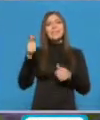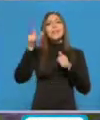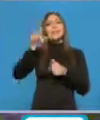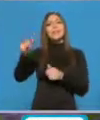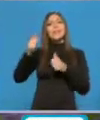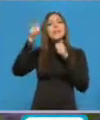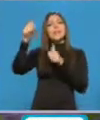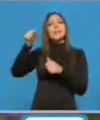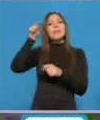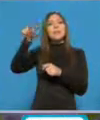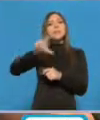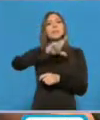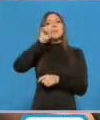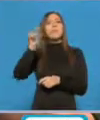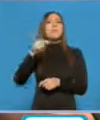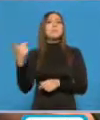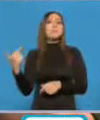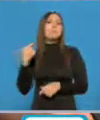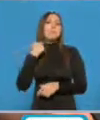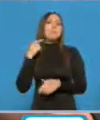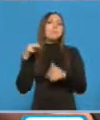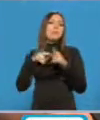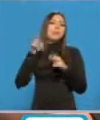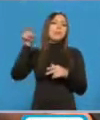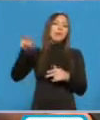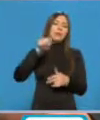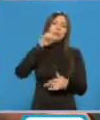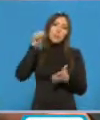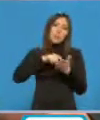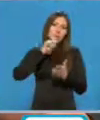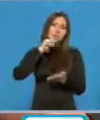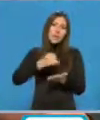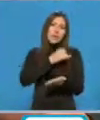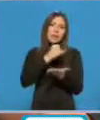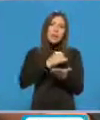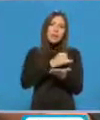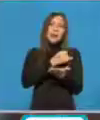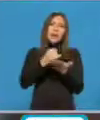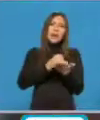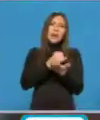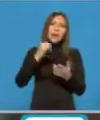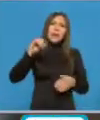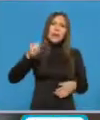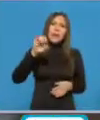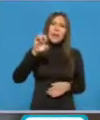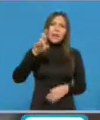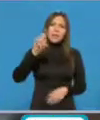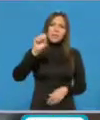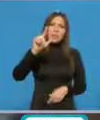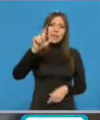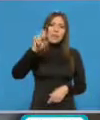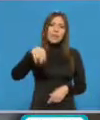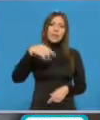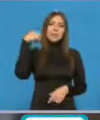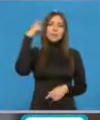fue ejecutado en Jerusalén Órale. hacia el año 44. Fue decapitado, ¿verdad? Fue Moni? decapitado, sí.